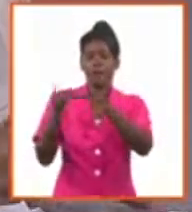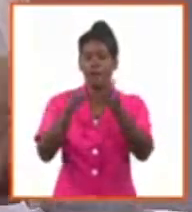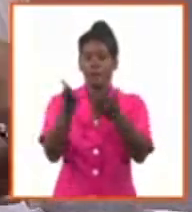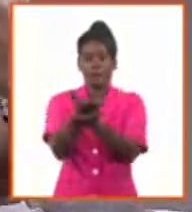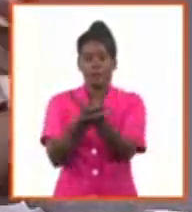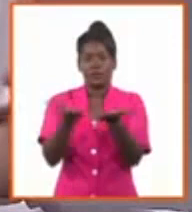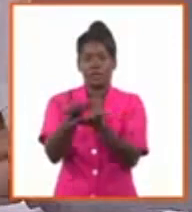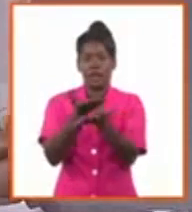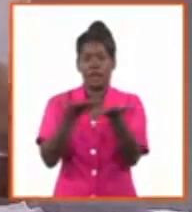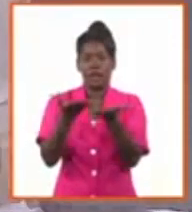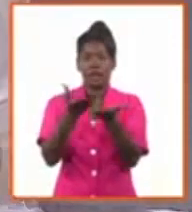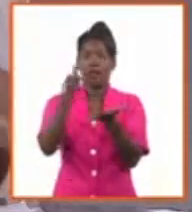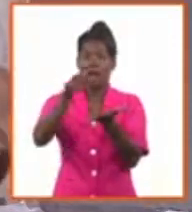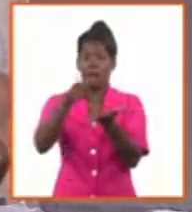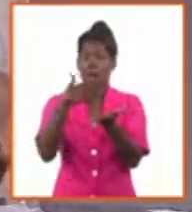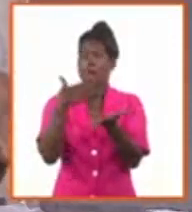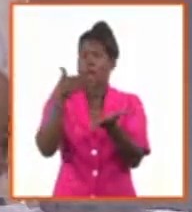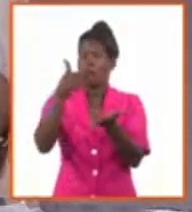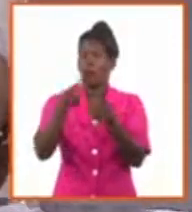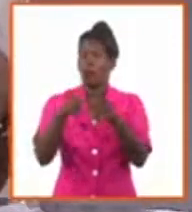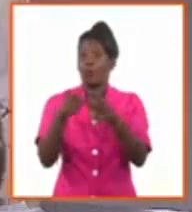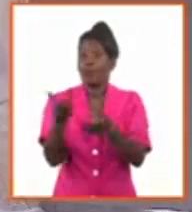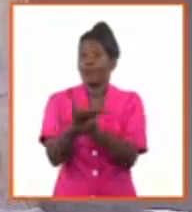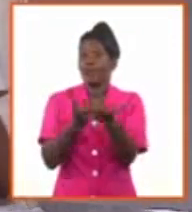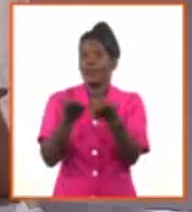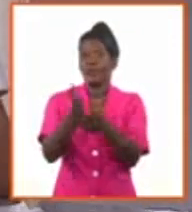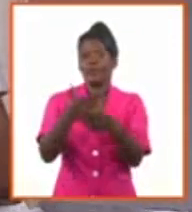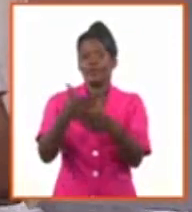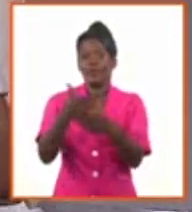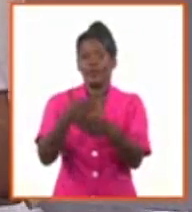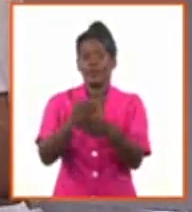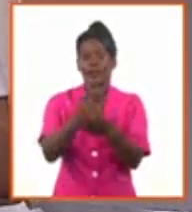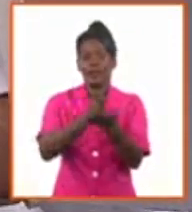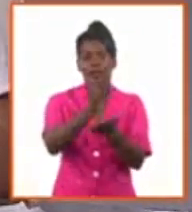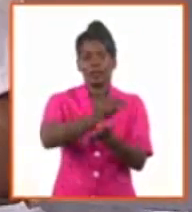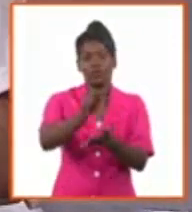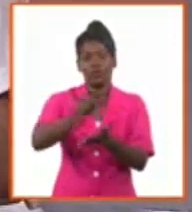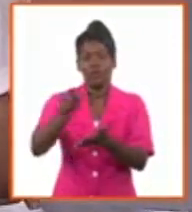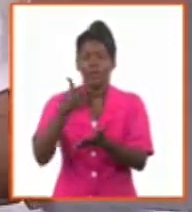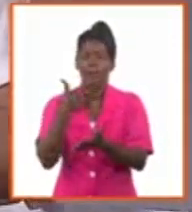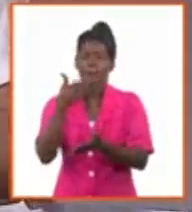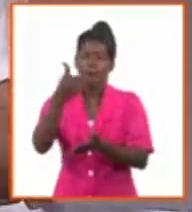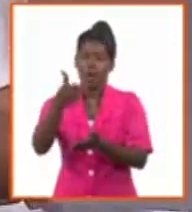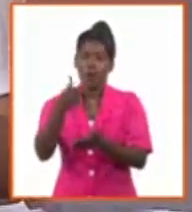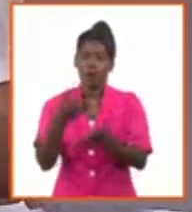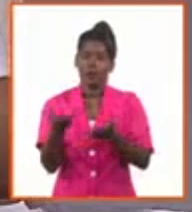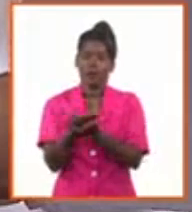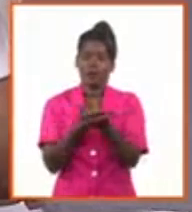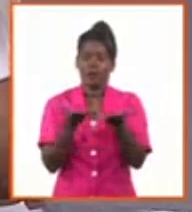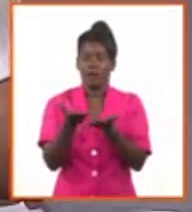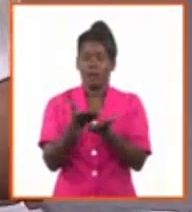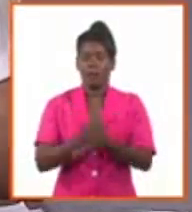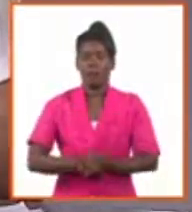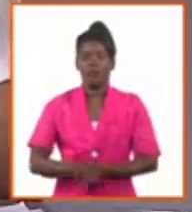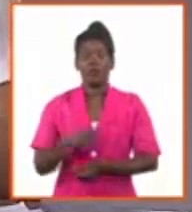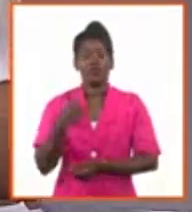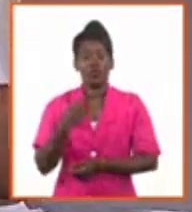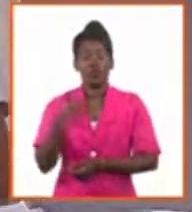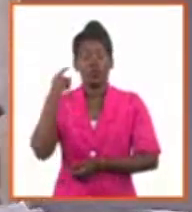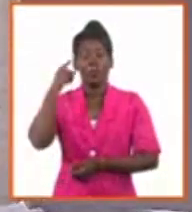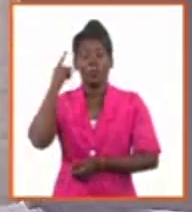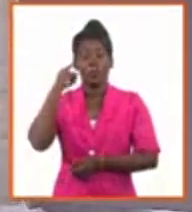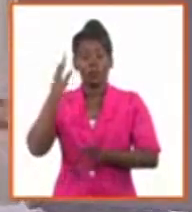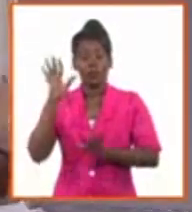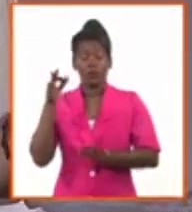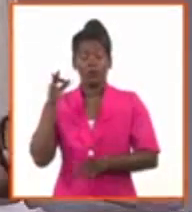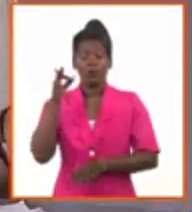las estructuras, incluyendo la residencia, y eso va a ser pues, un caldo de cultivo, decía, para un debate mucho más profundo. Aspiramos también